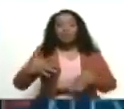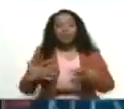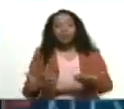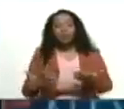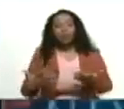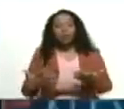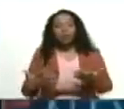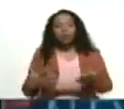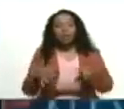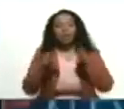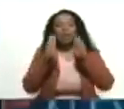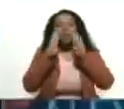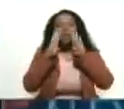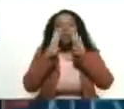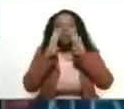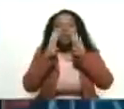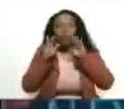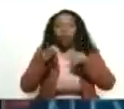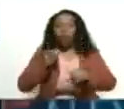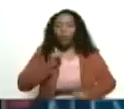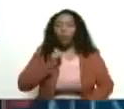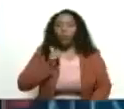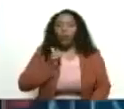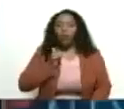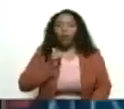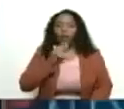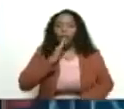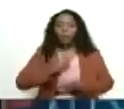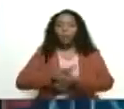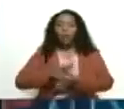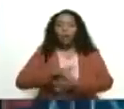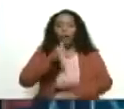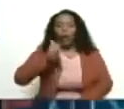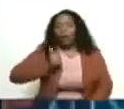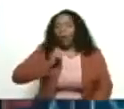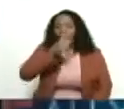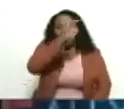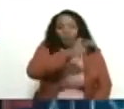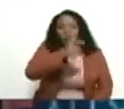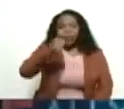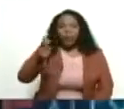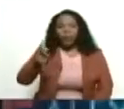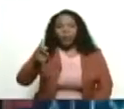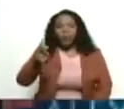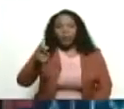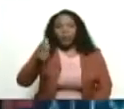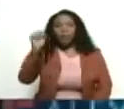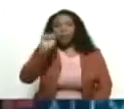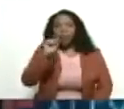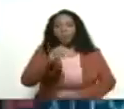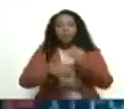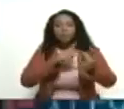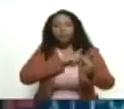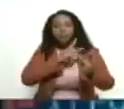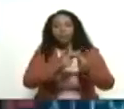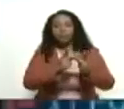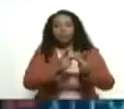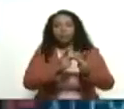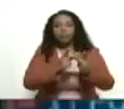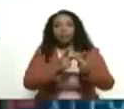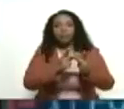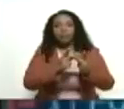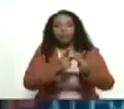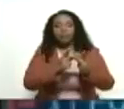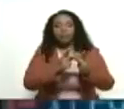la confesión de cualquier delito por cualquier persona, mientras se haga de forma voluntaria,